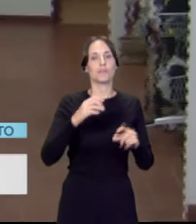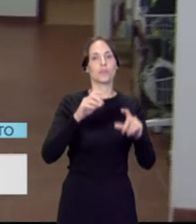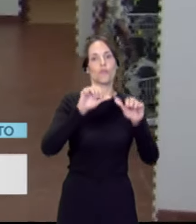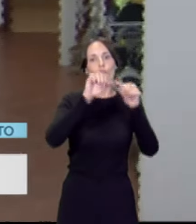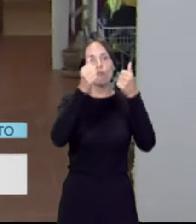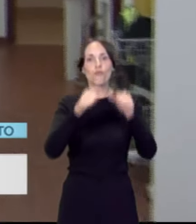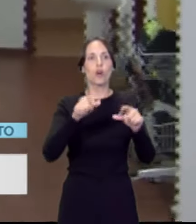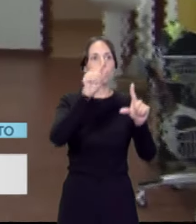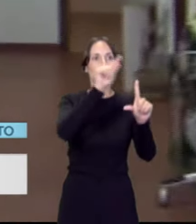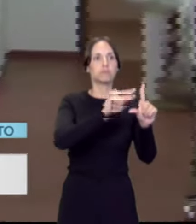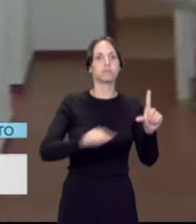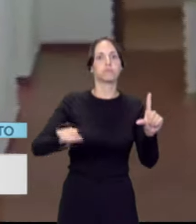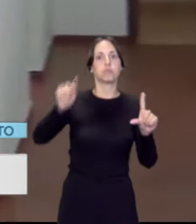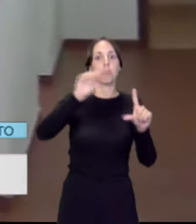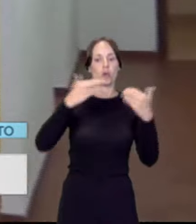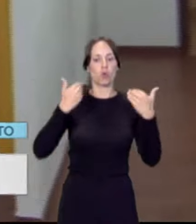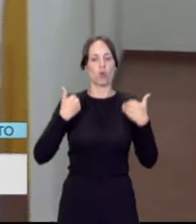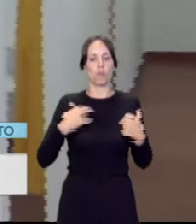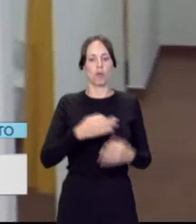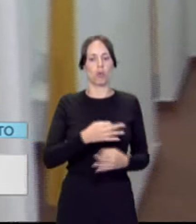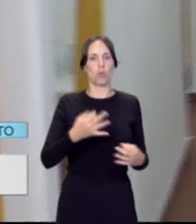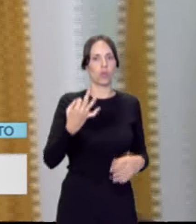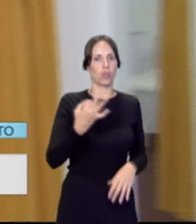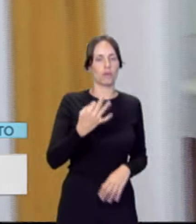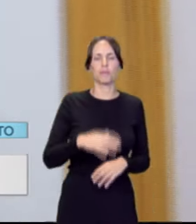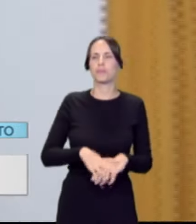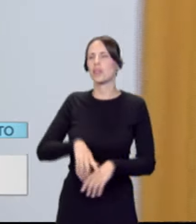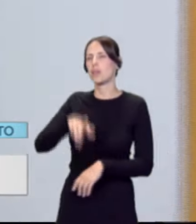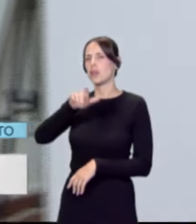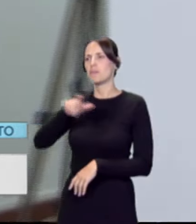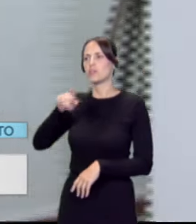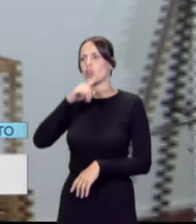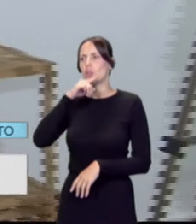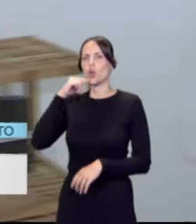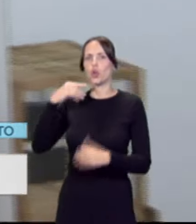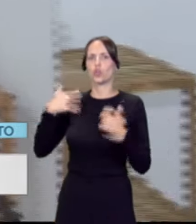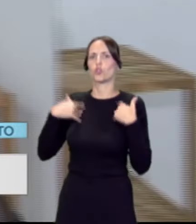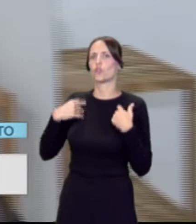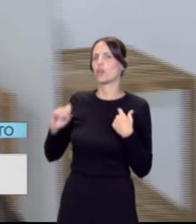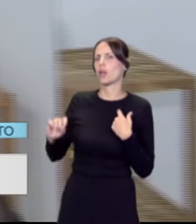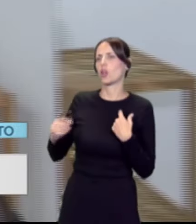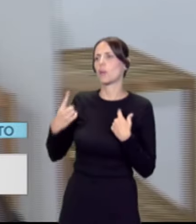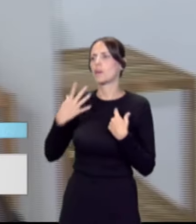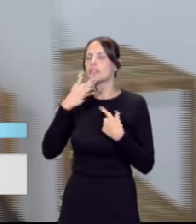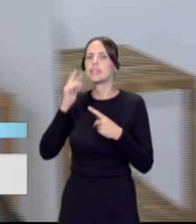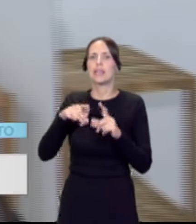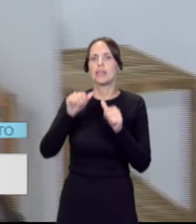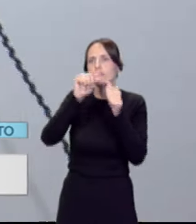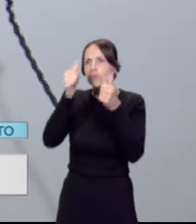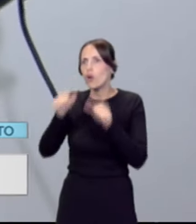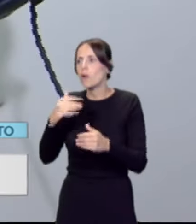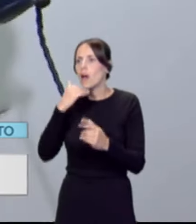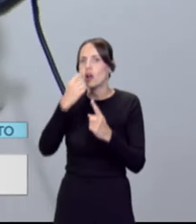está manteniendo la postura. ¿Hay un perfil de personas que sufran más dolores que otras? Sí, a ver, quiero empezar diciendo